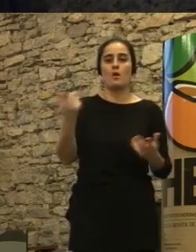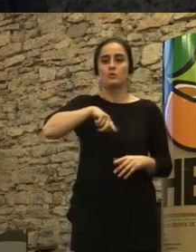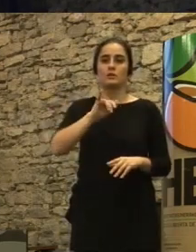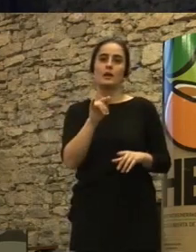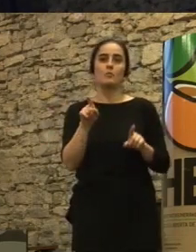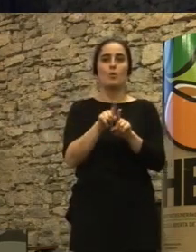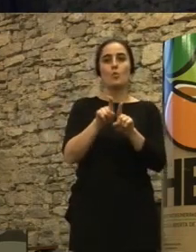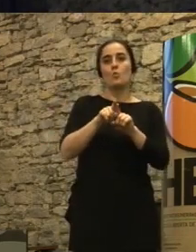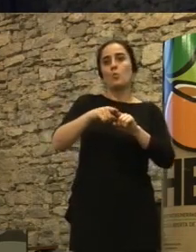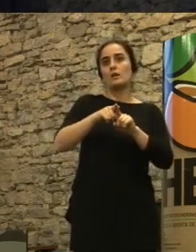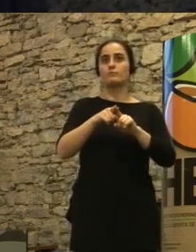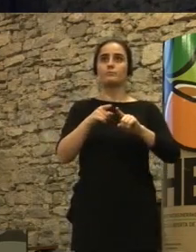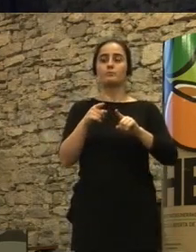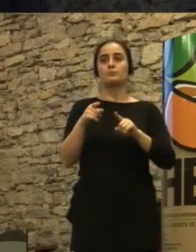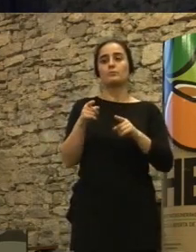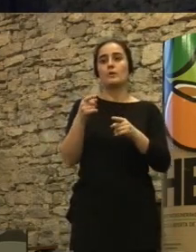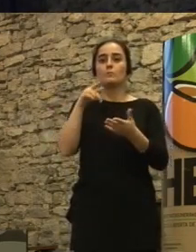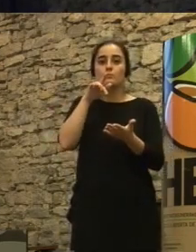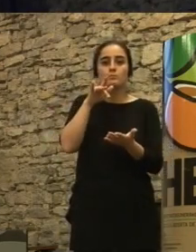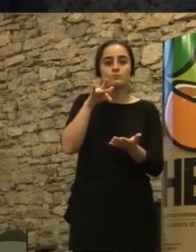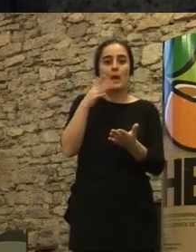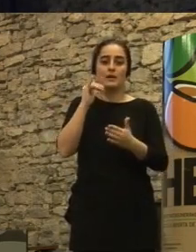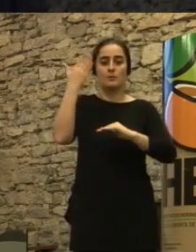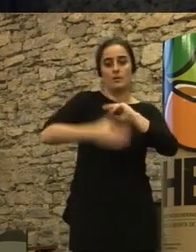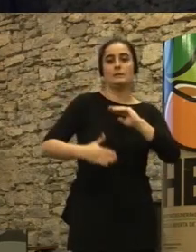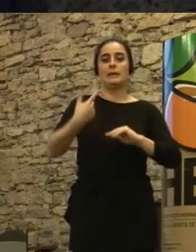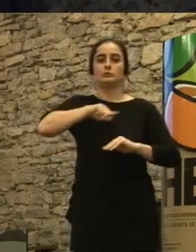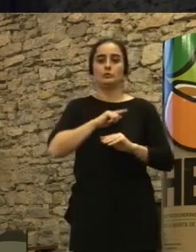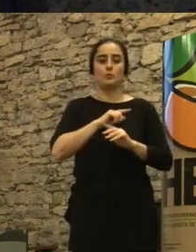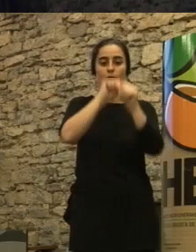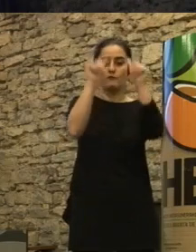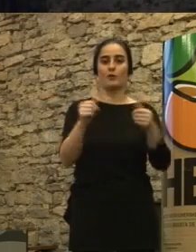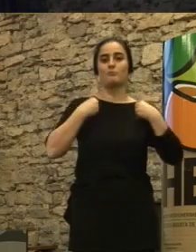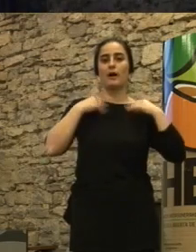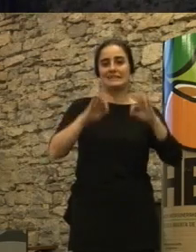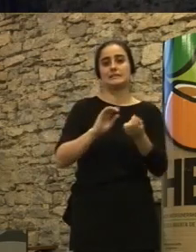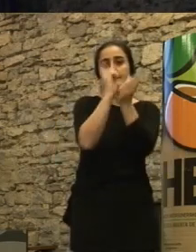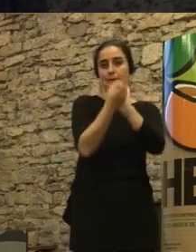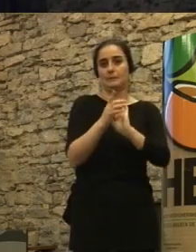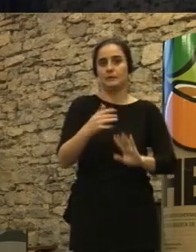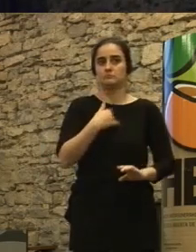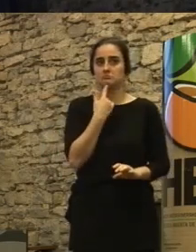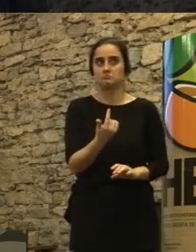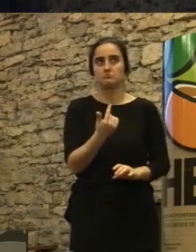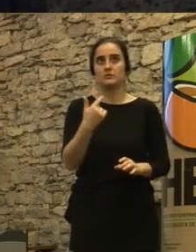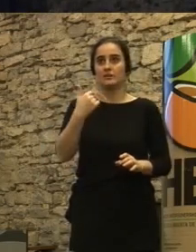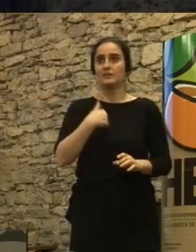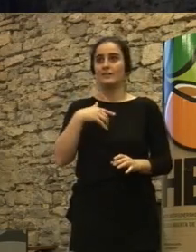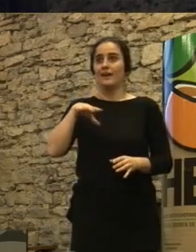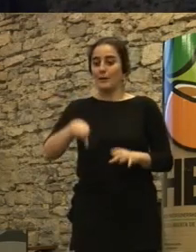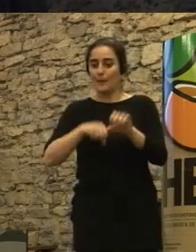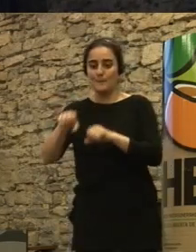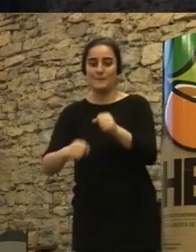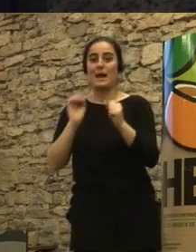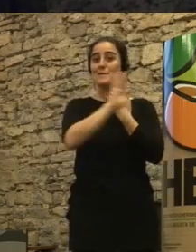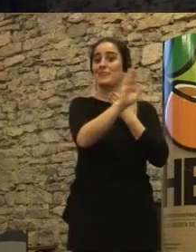margen, los vecinos y las vecinas, para cambiar la forma en que vivimos aquí. Pero cuando yo decía que yo le subía el pedido a